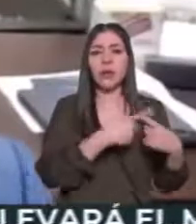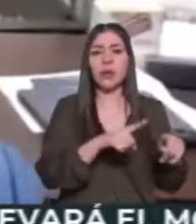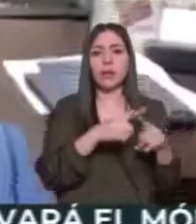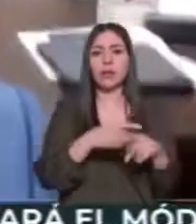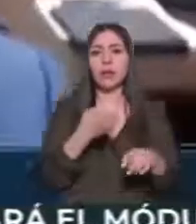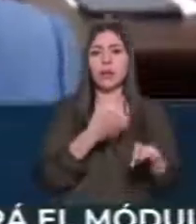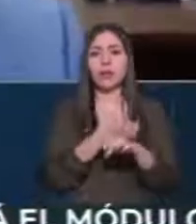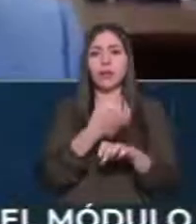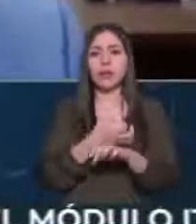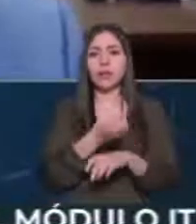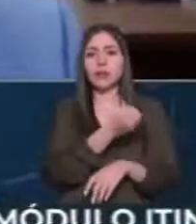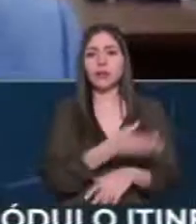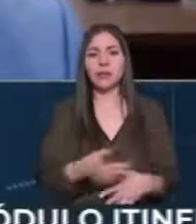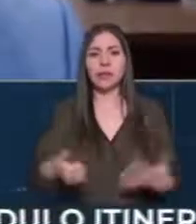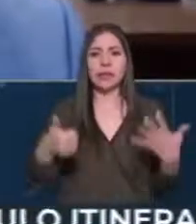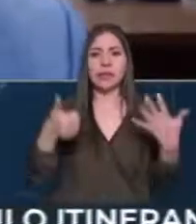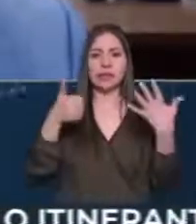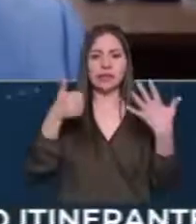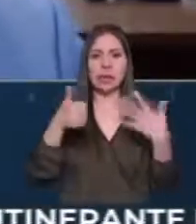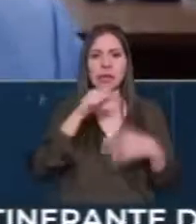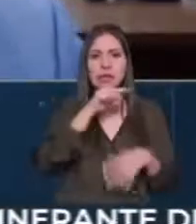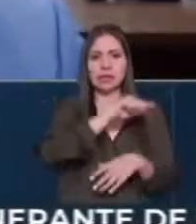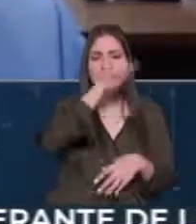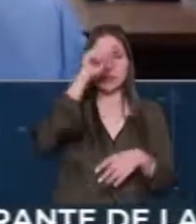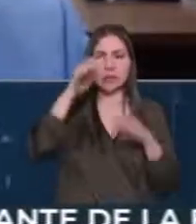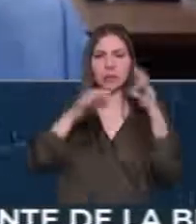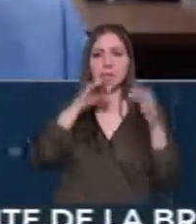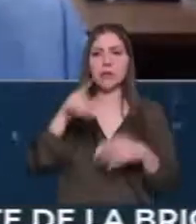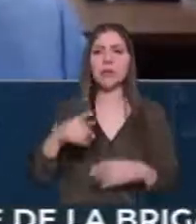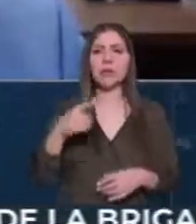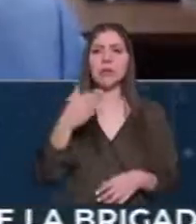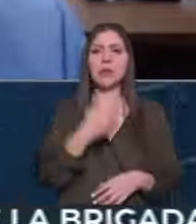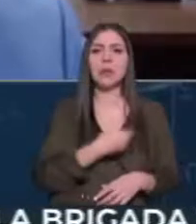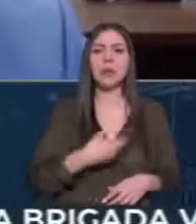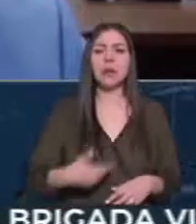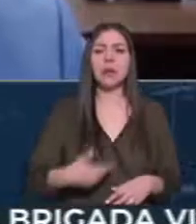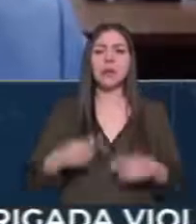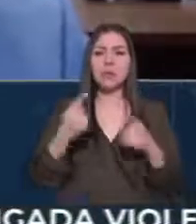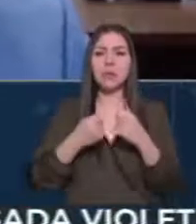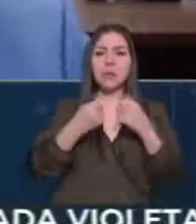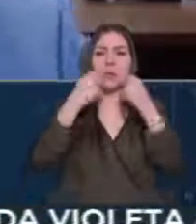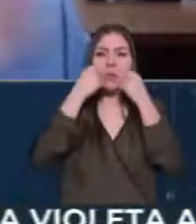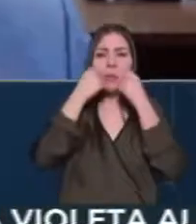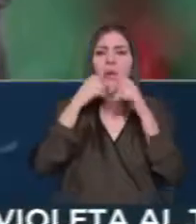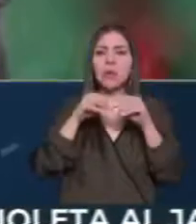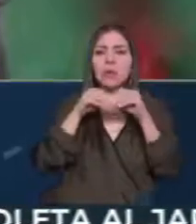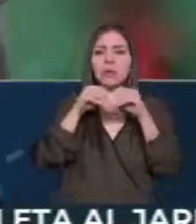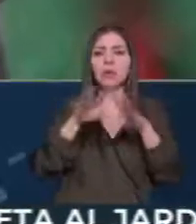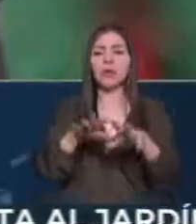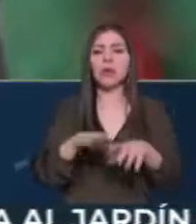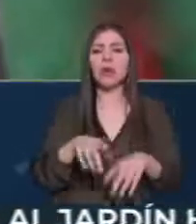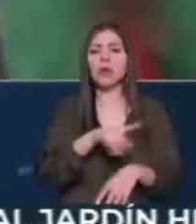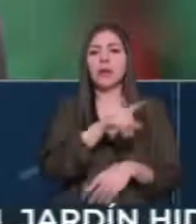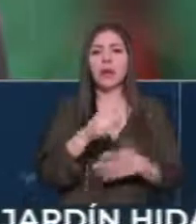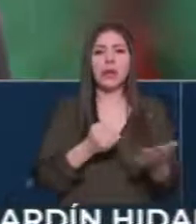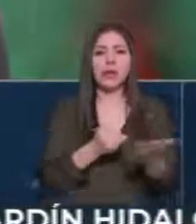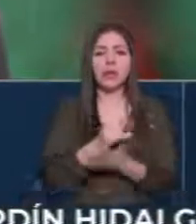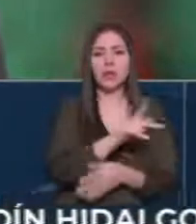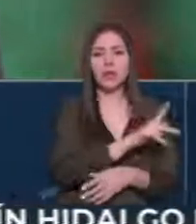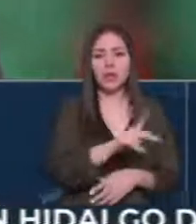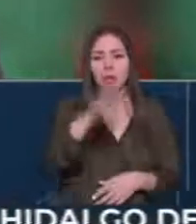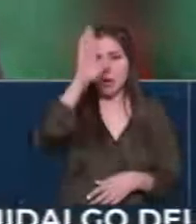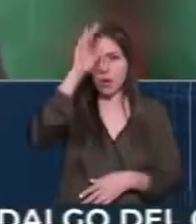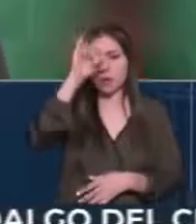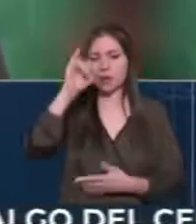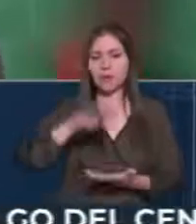el presidente vulneró los principios de imparcialidad y neutralidad. La decisión se dio por unanimidad y ahora regresarán